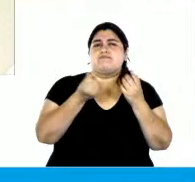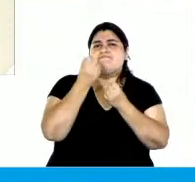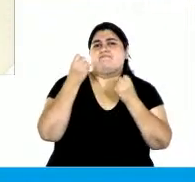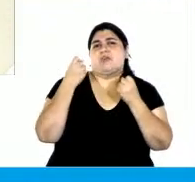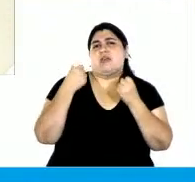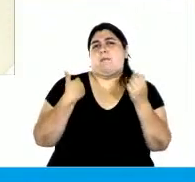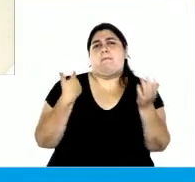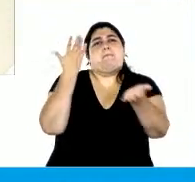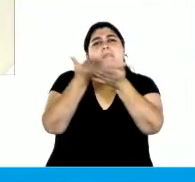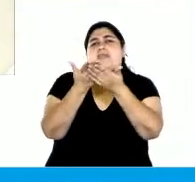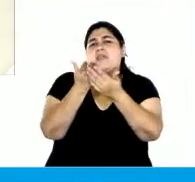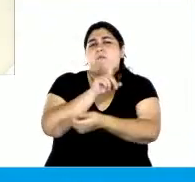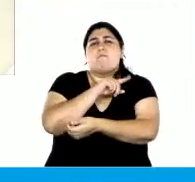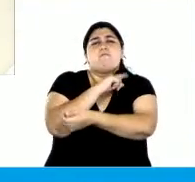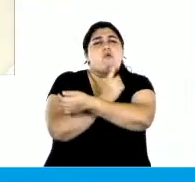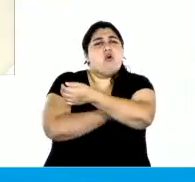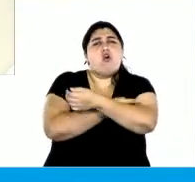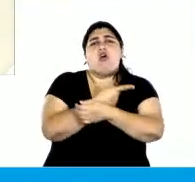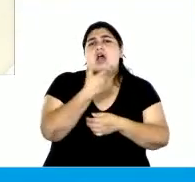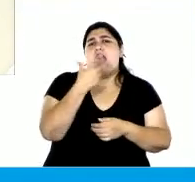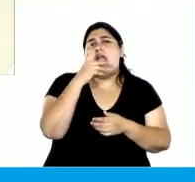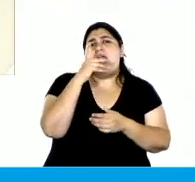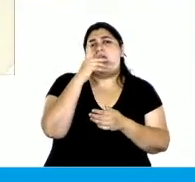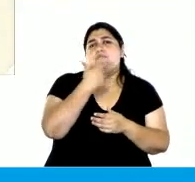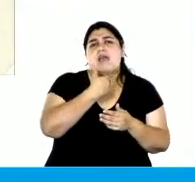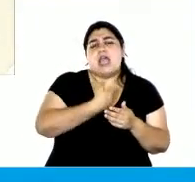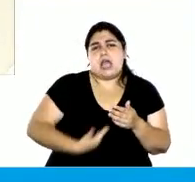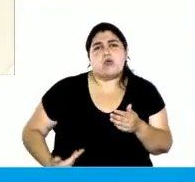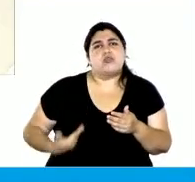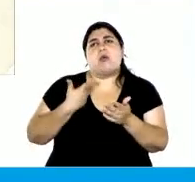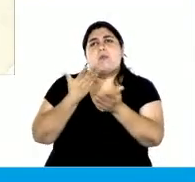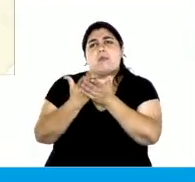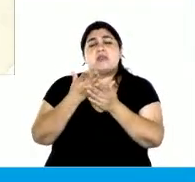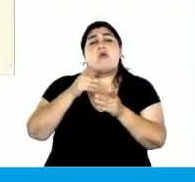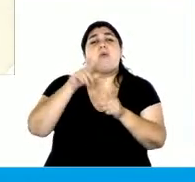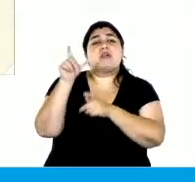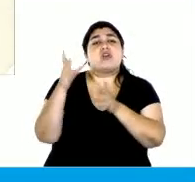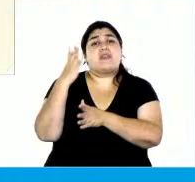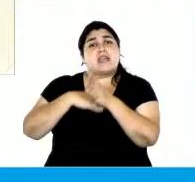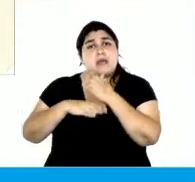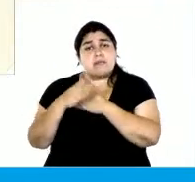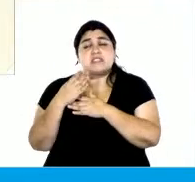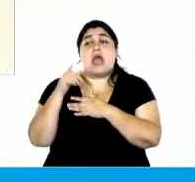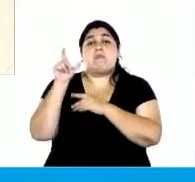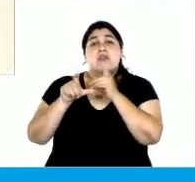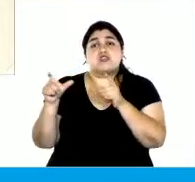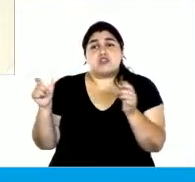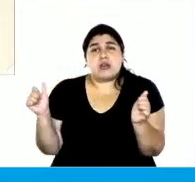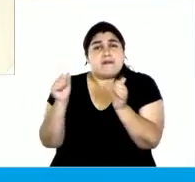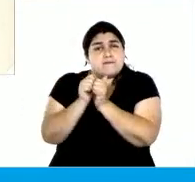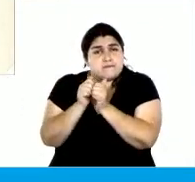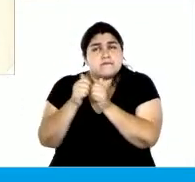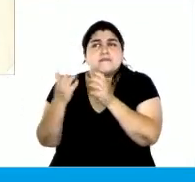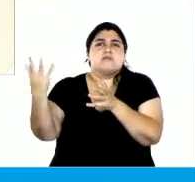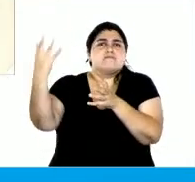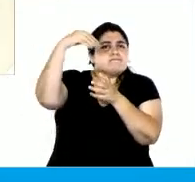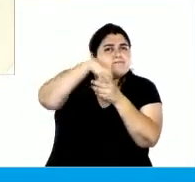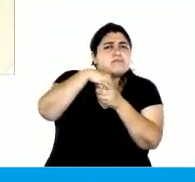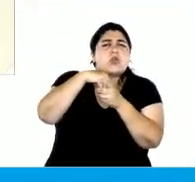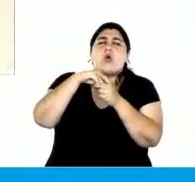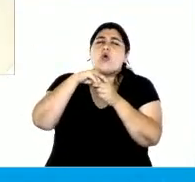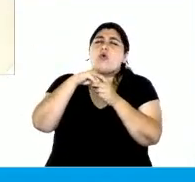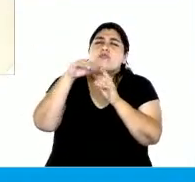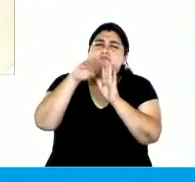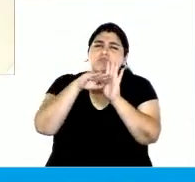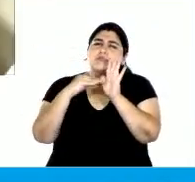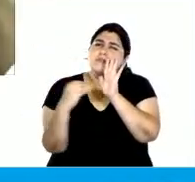al Ejecutivo que incluya a las personas con discapacidad y a las personas que las asisten directamente como uno de los grupos prioritarios en el marco